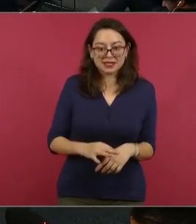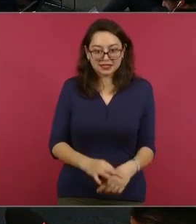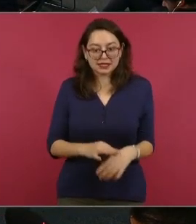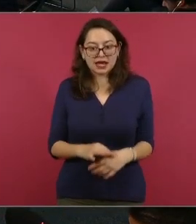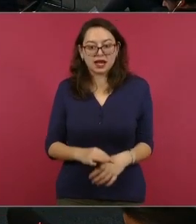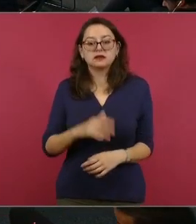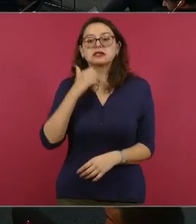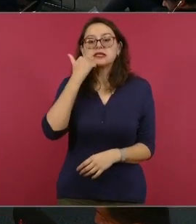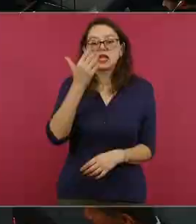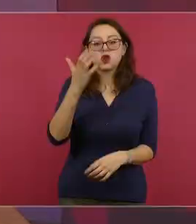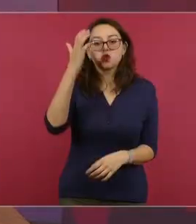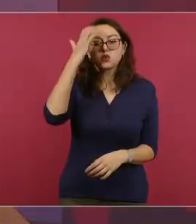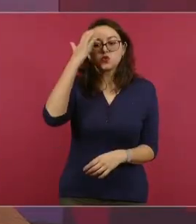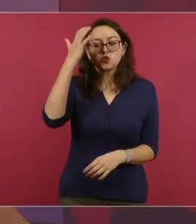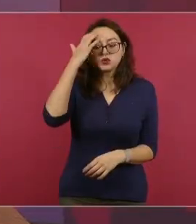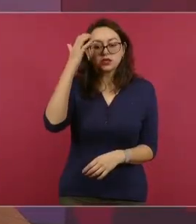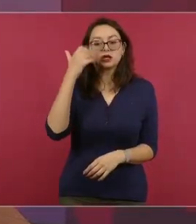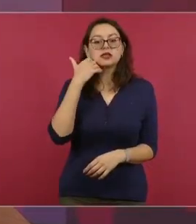verdad,